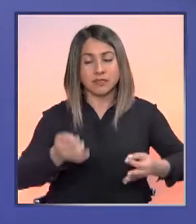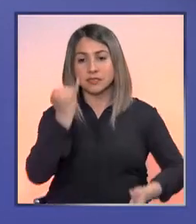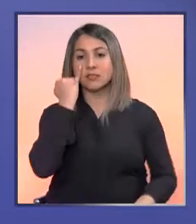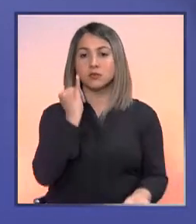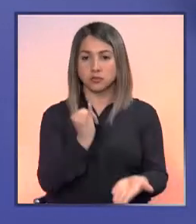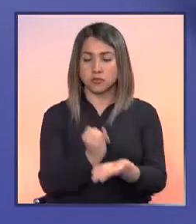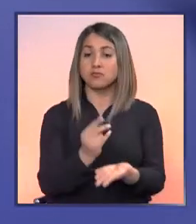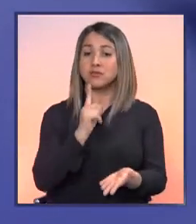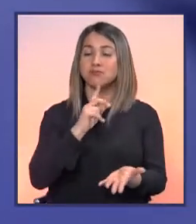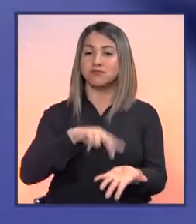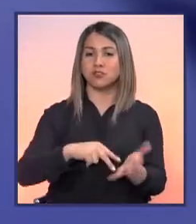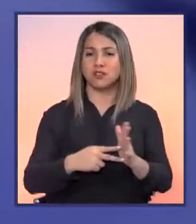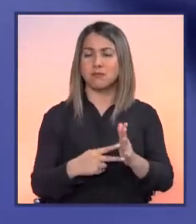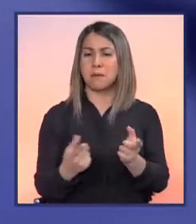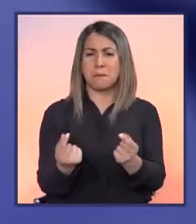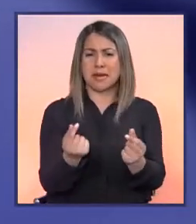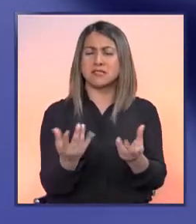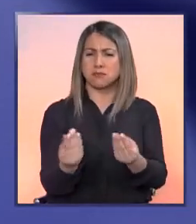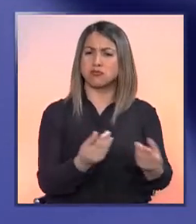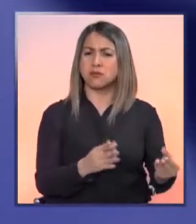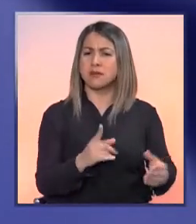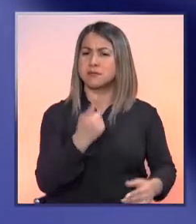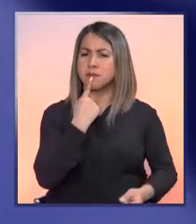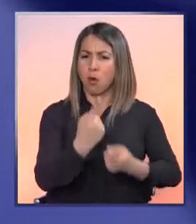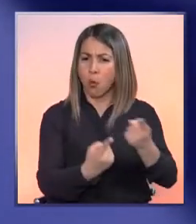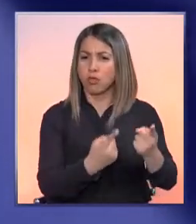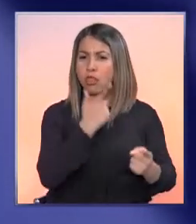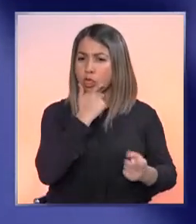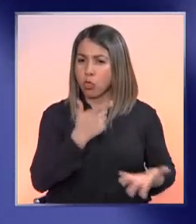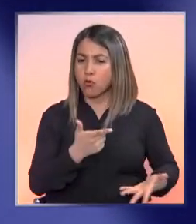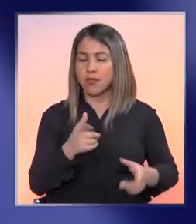en crisis sobre el que parecen haber muchas más preguntas que respuestas